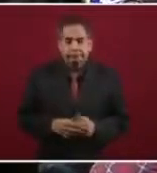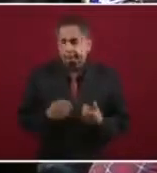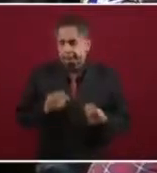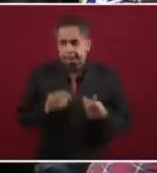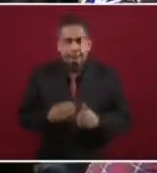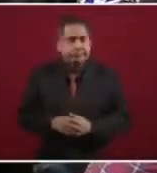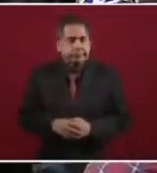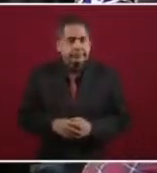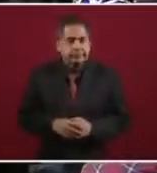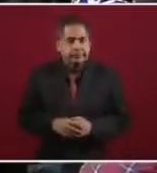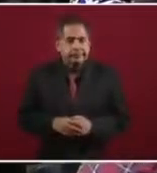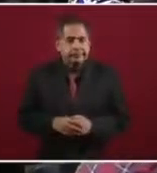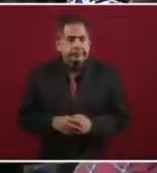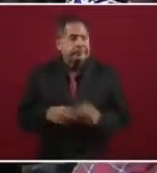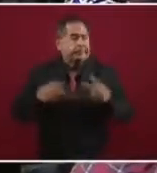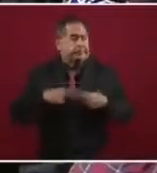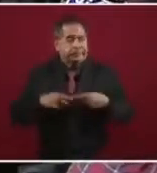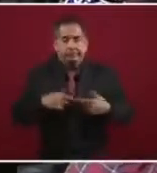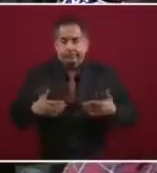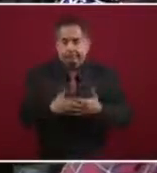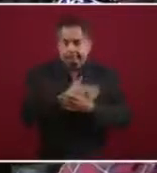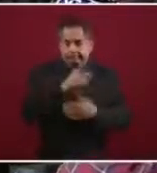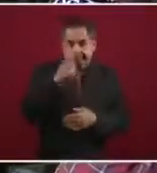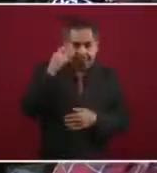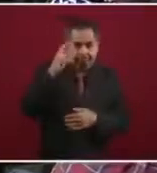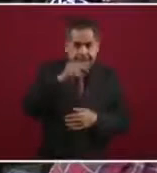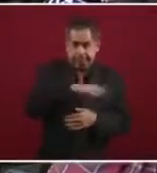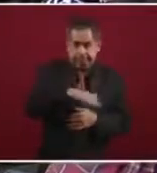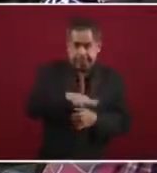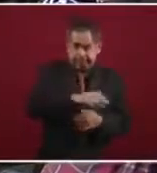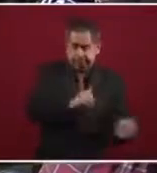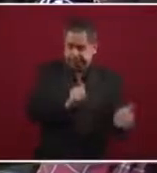muchos ciudadanos,